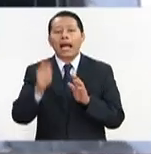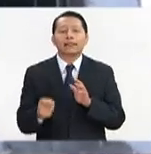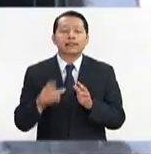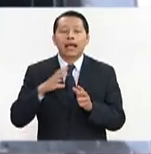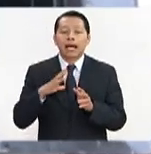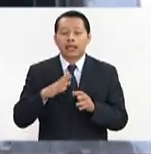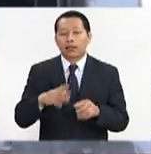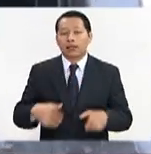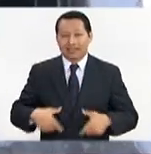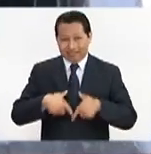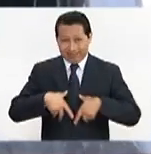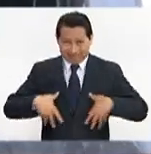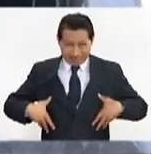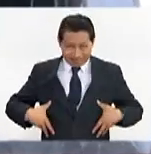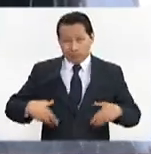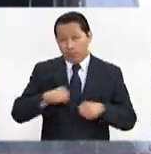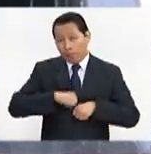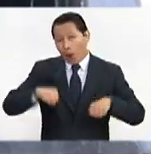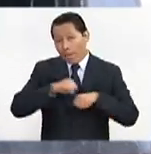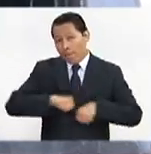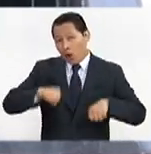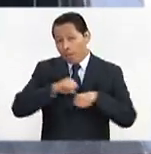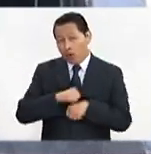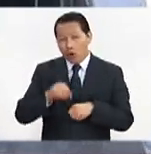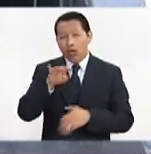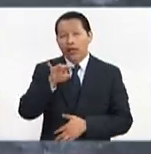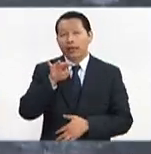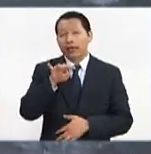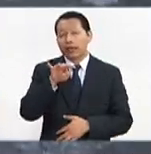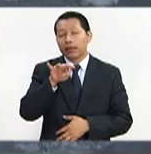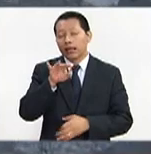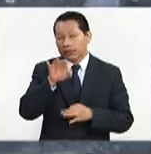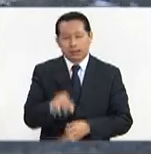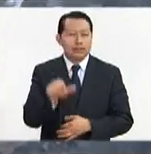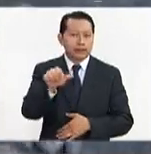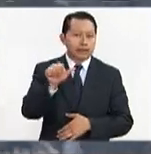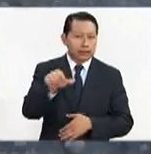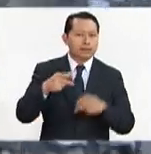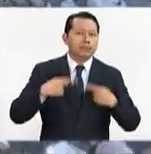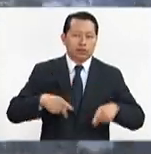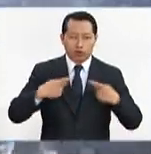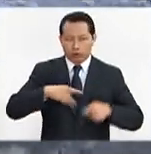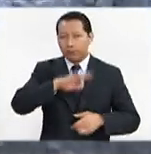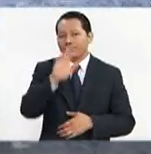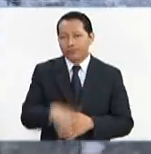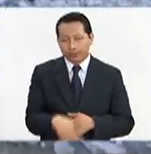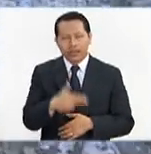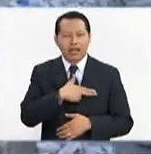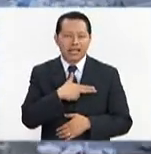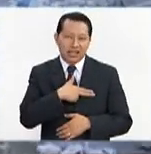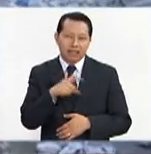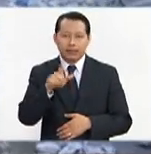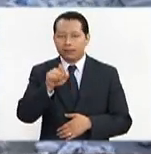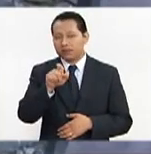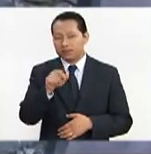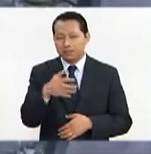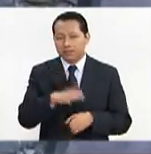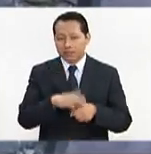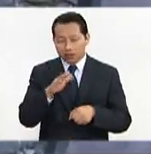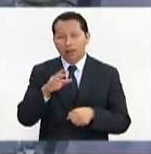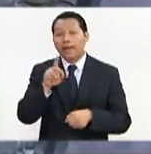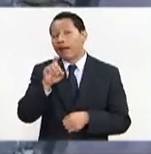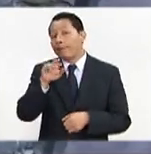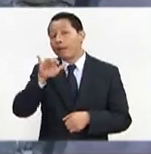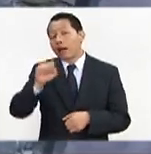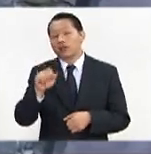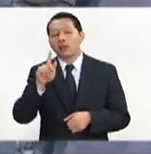activaron cinturones explosivos y causaron la muerte de 16 personas y dejaron heridas a otras 20. Este ataque en Damasco se produce